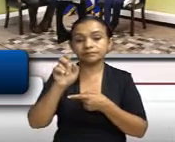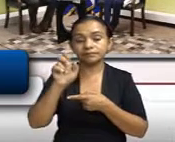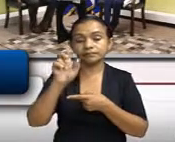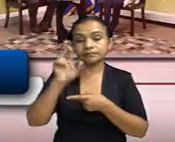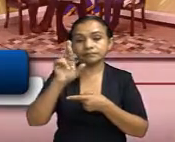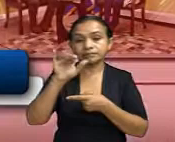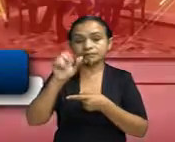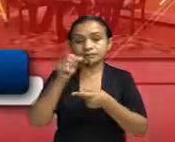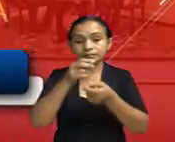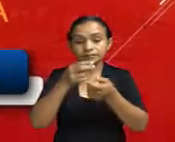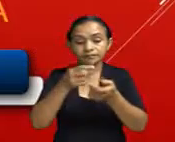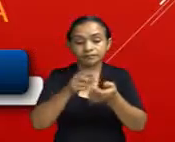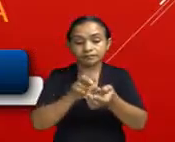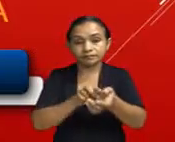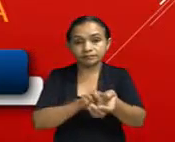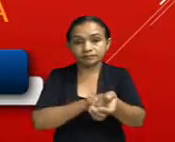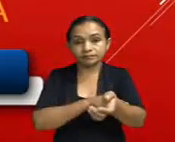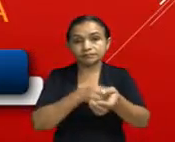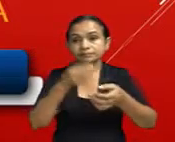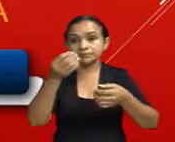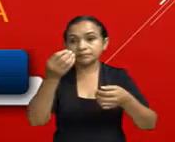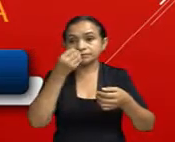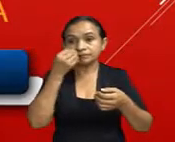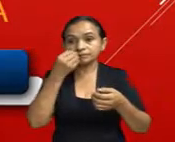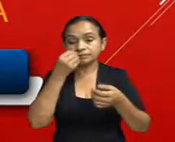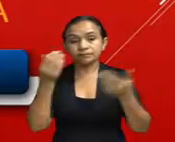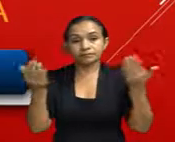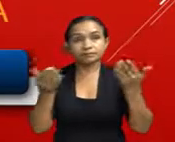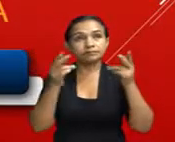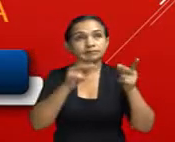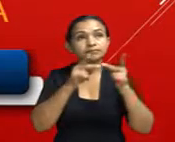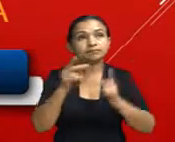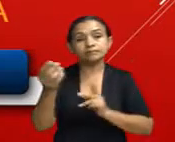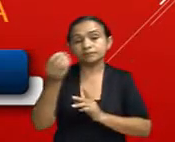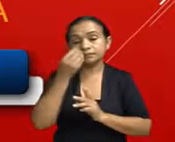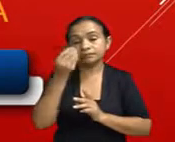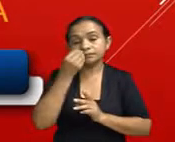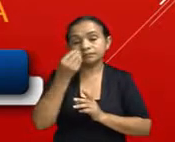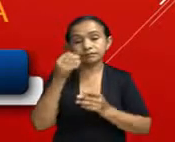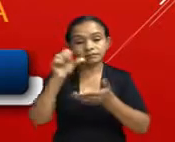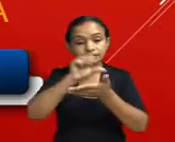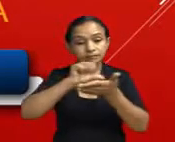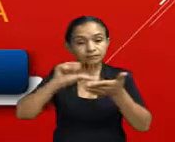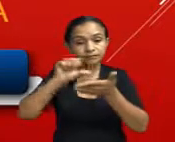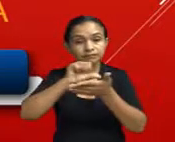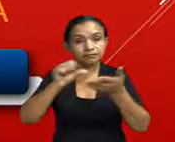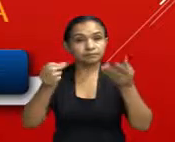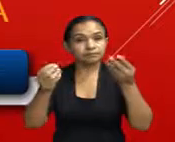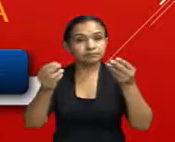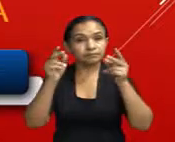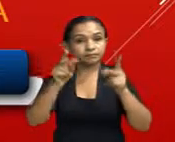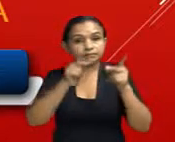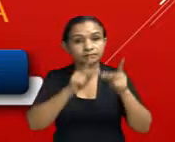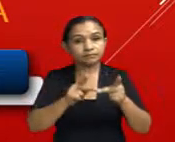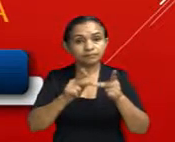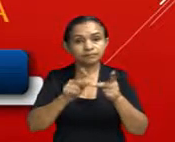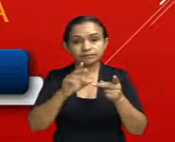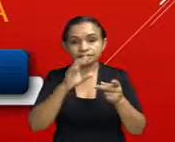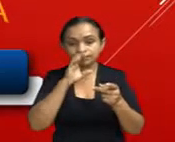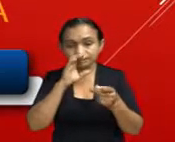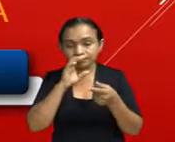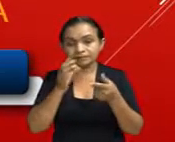Así es. Estamos hablando de la comida, doctora. Las personas que comen mucha grasa, las personas que les gusta el chanchito frito,